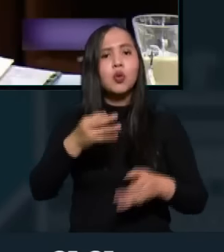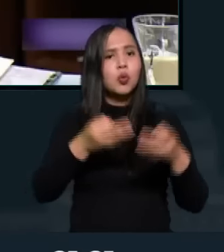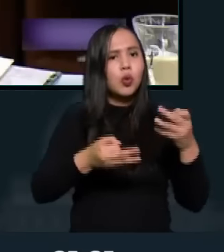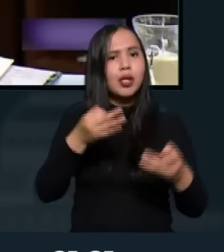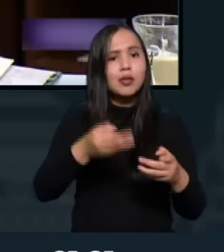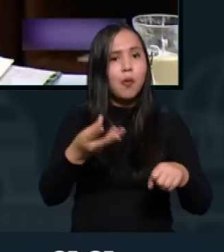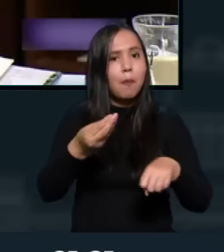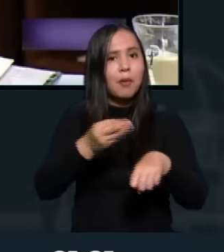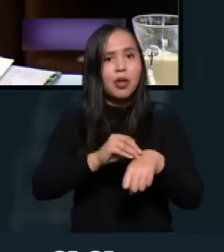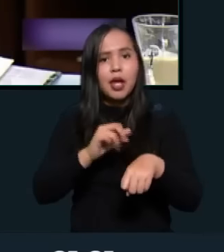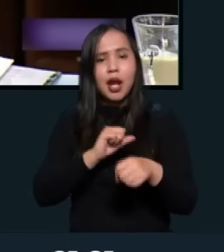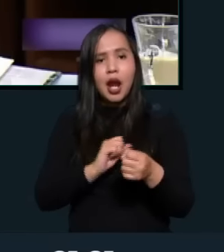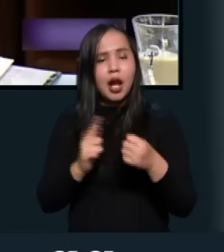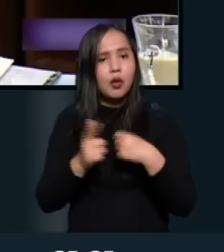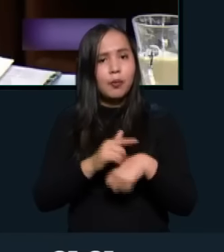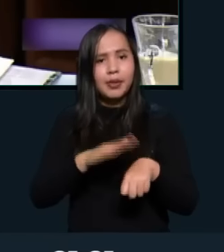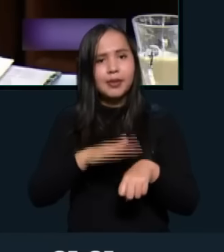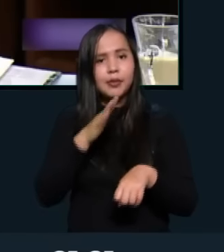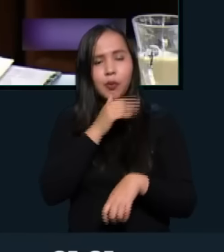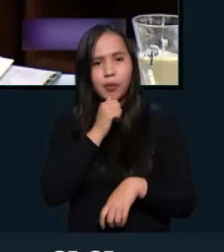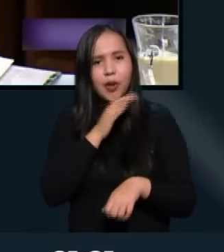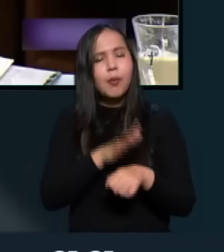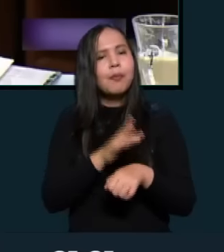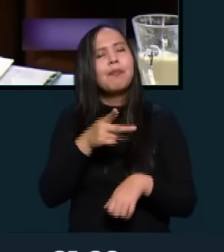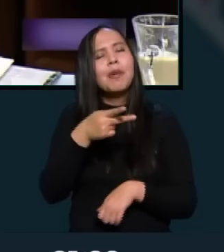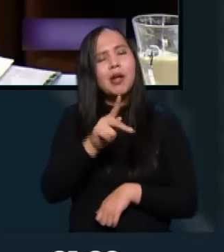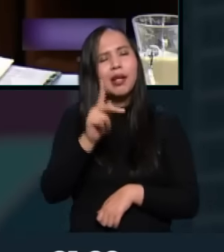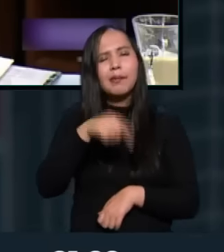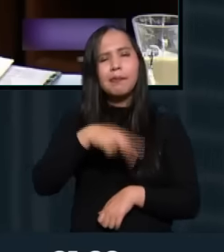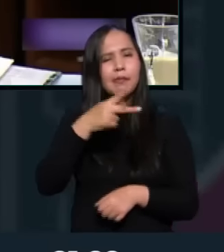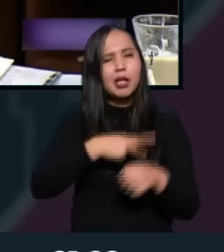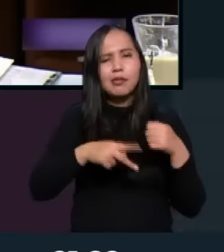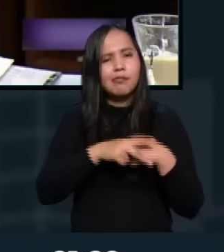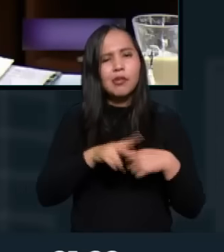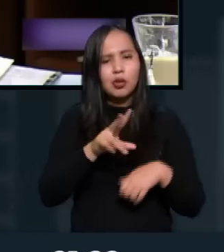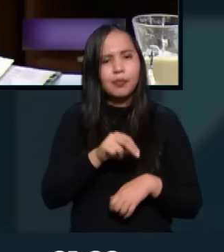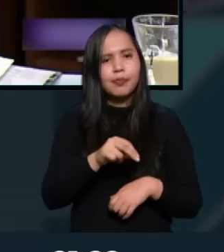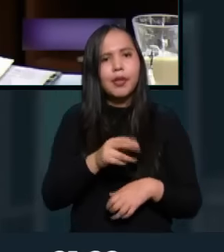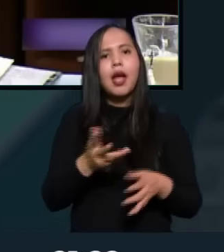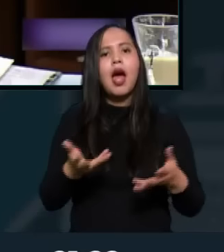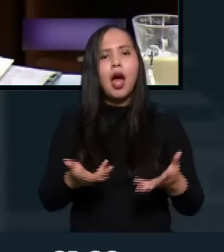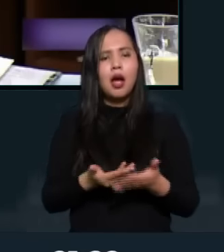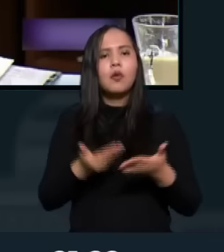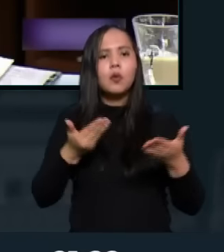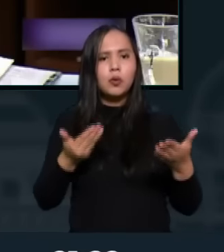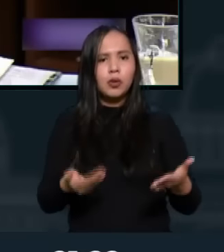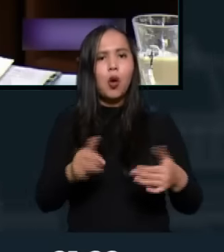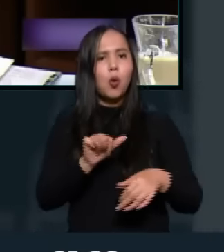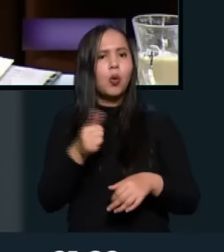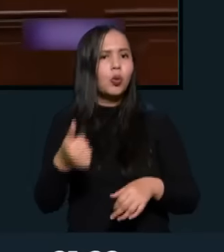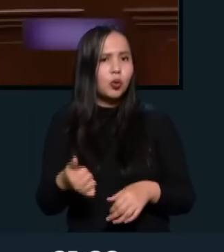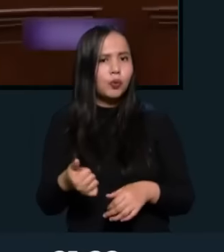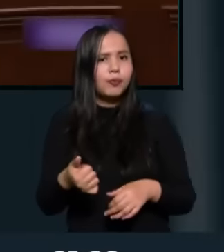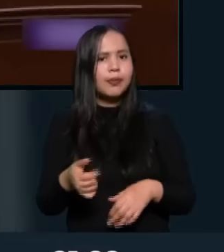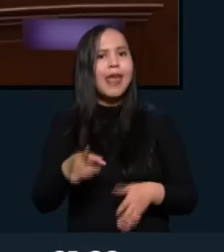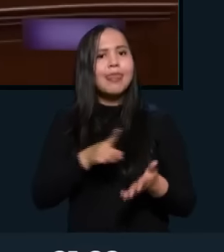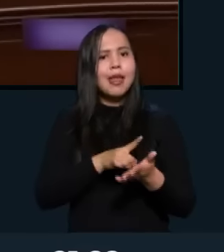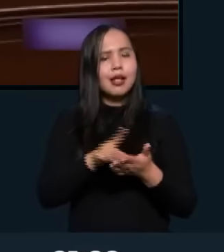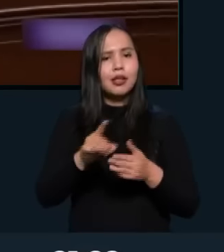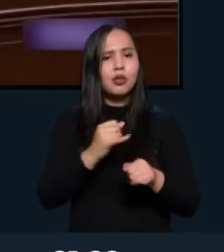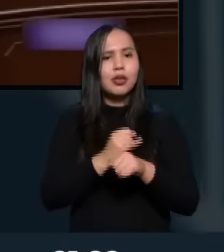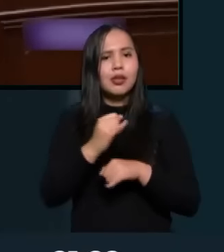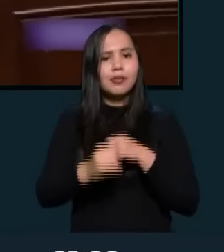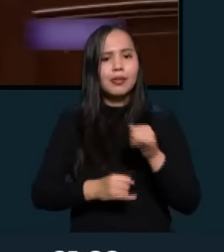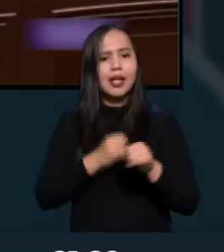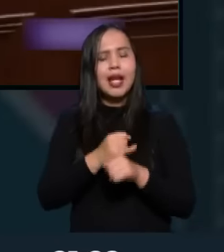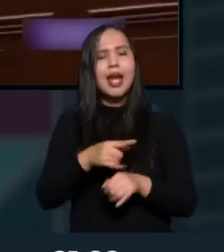el punto, porque no tiene mucho sentido, pero en nuestro país no es así. Y dejan vivo también otro mecanismo, que es el del derecho internacional,